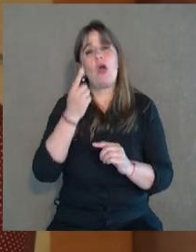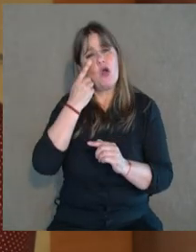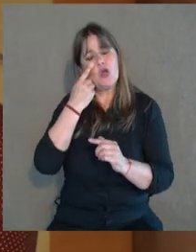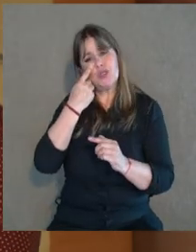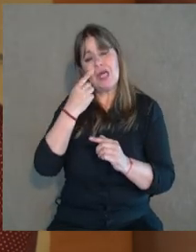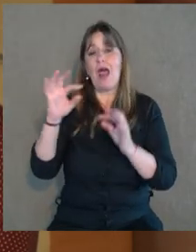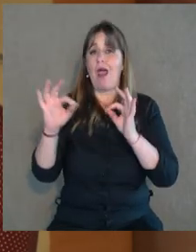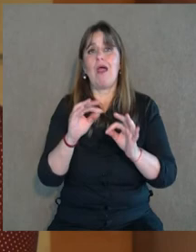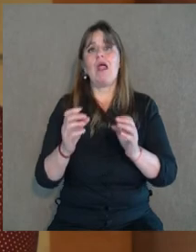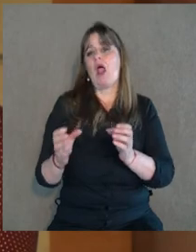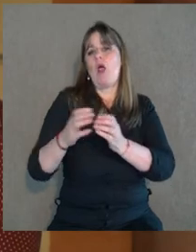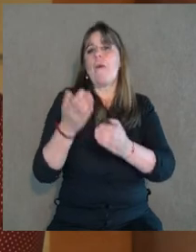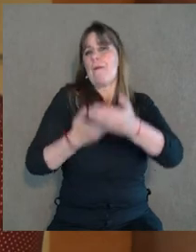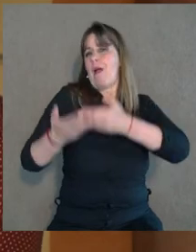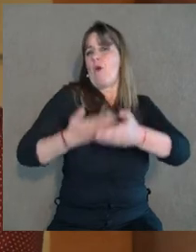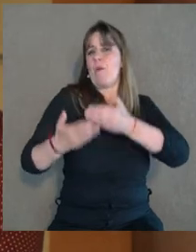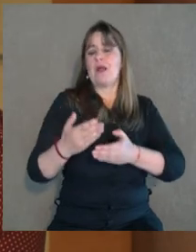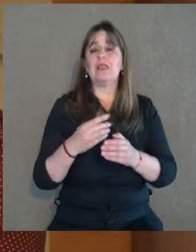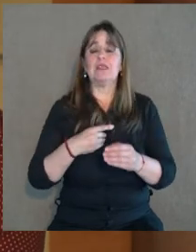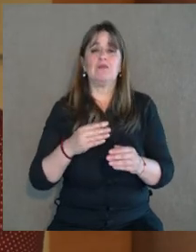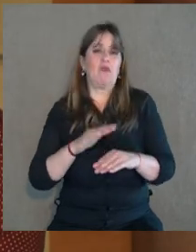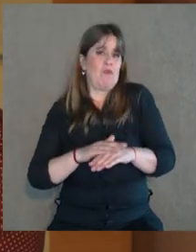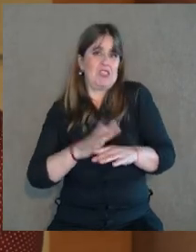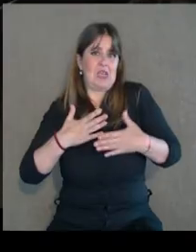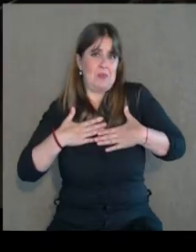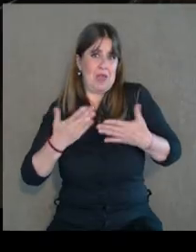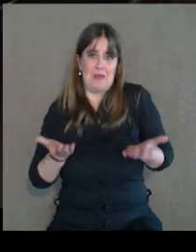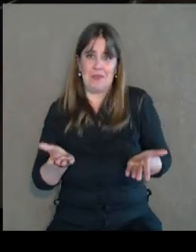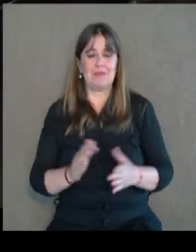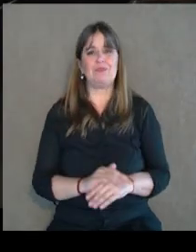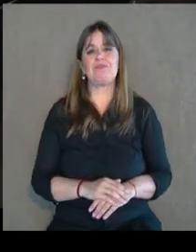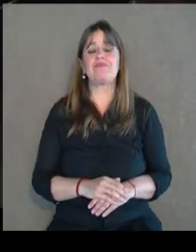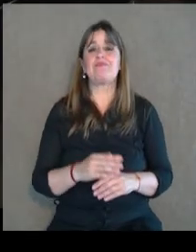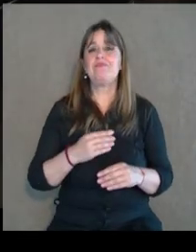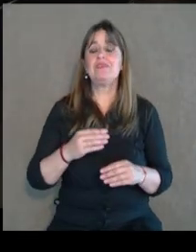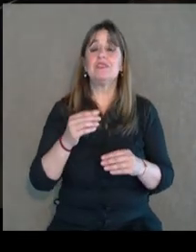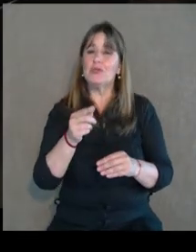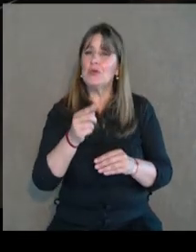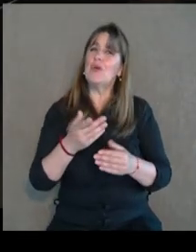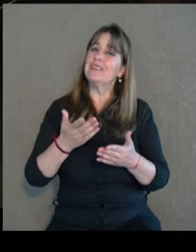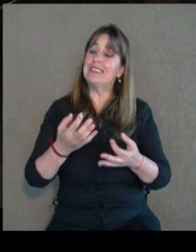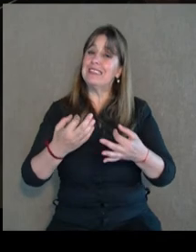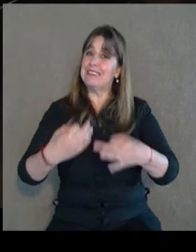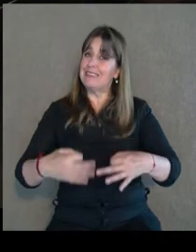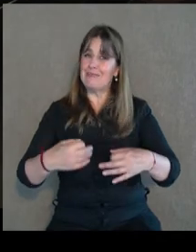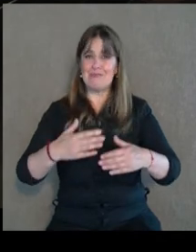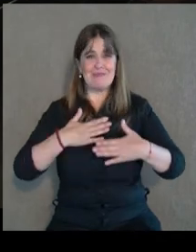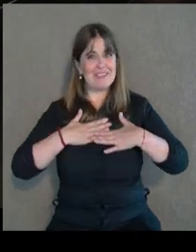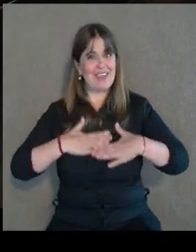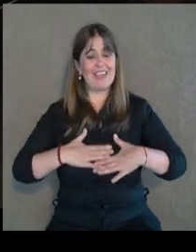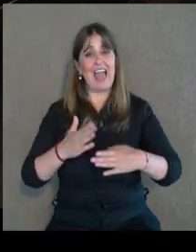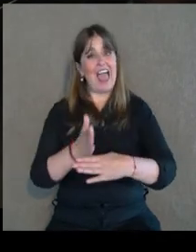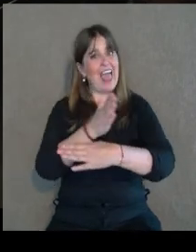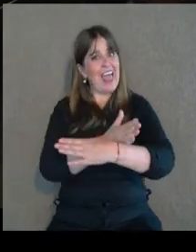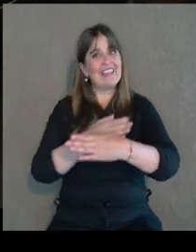pero bueno básicamente ese para mí por lo menos el mismo principio estás como muy tranquila muy antes de